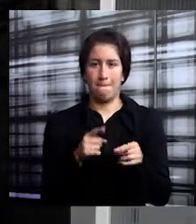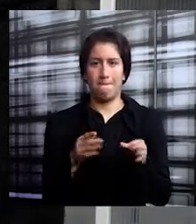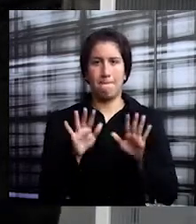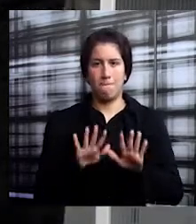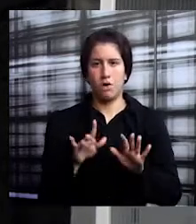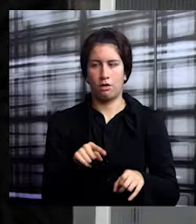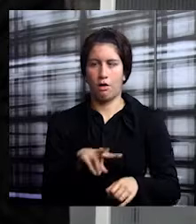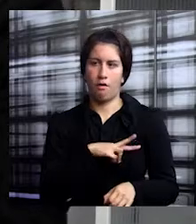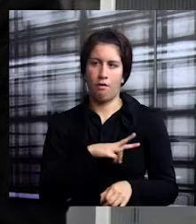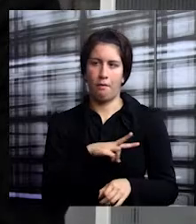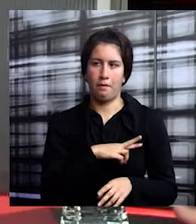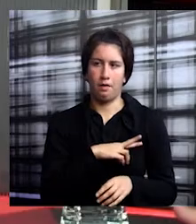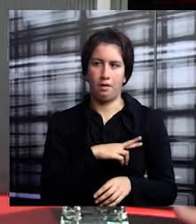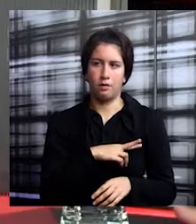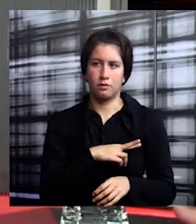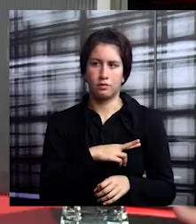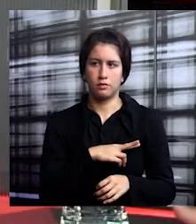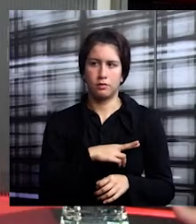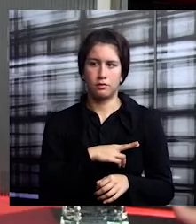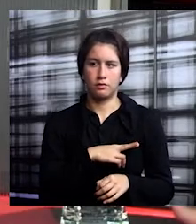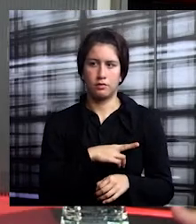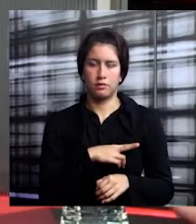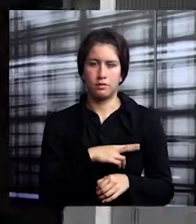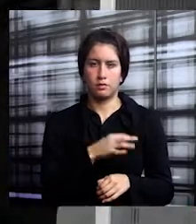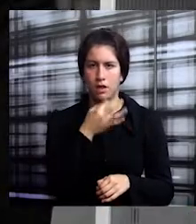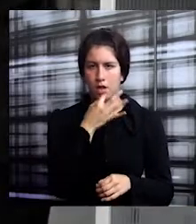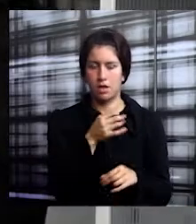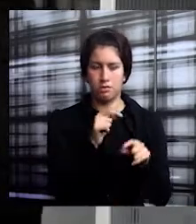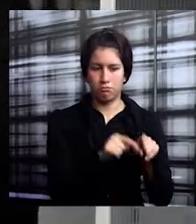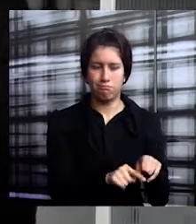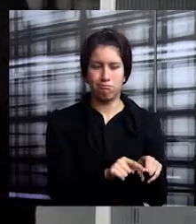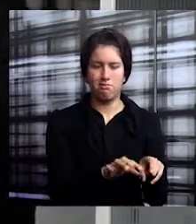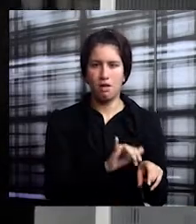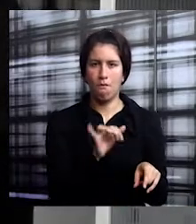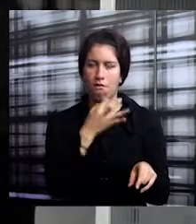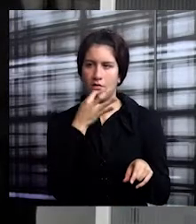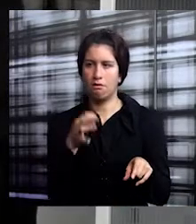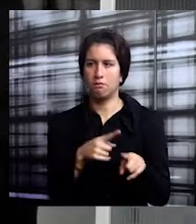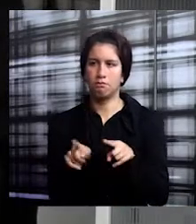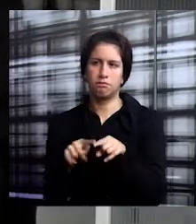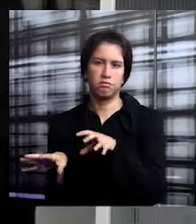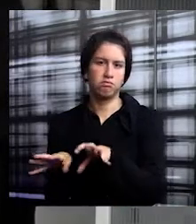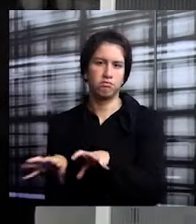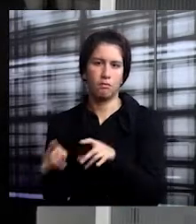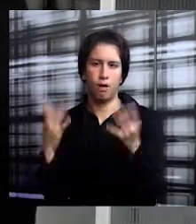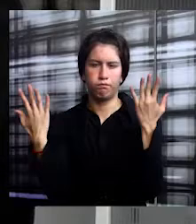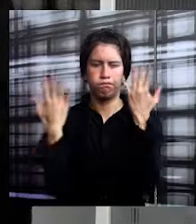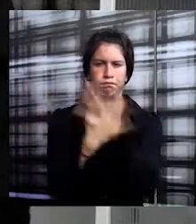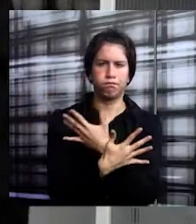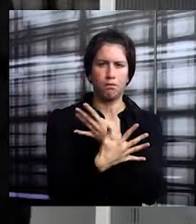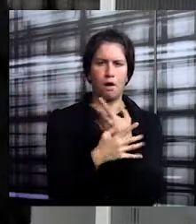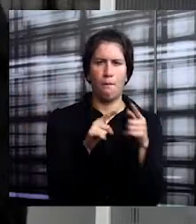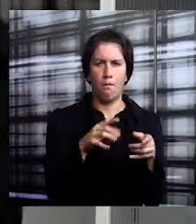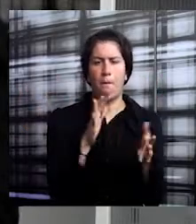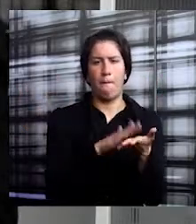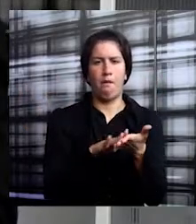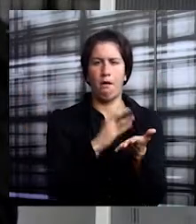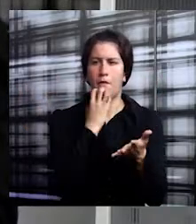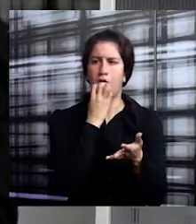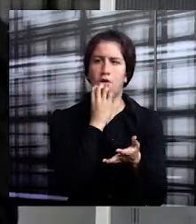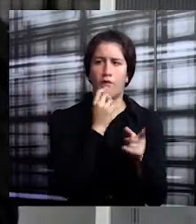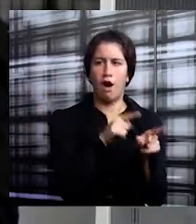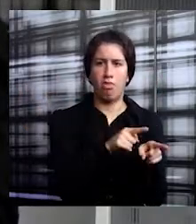esto, en Antofagasta está diciendo otra cosa. Entonces, de esa perspectiva, un poco concuerdo con lo que usted dice, y le hago este comentario, Juan